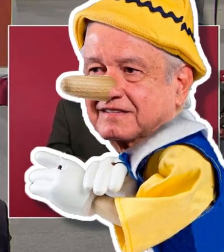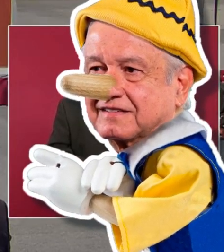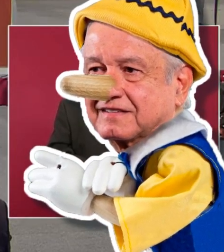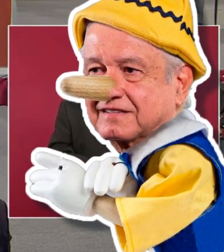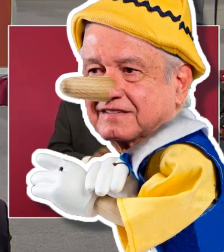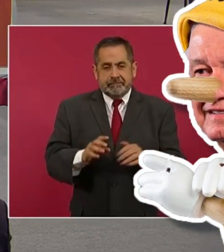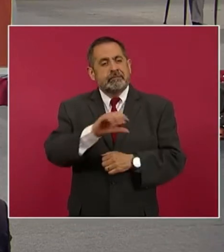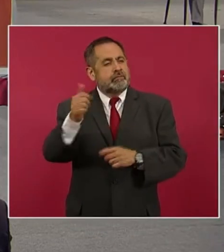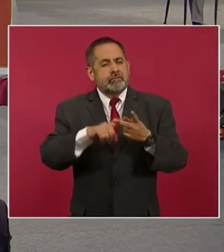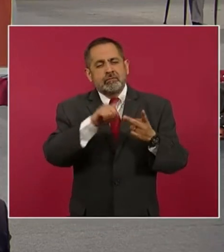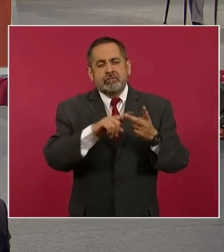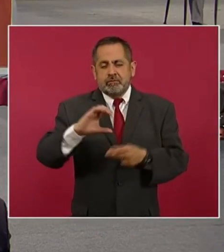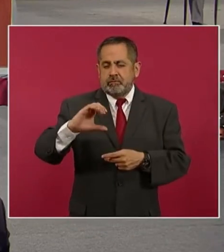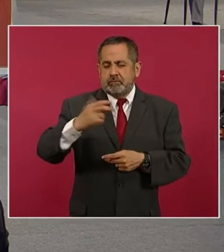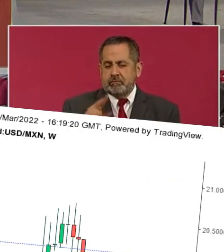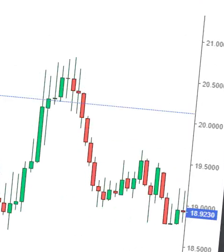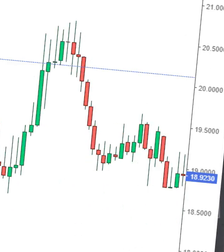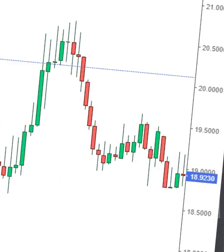Pero hay otro de Chumel.